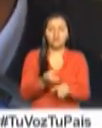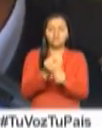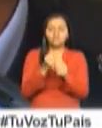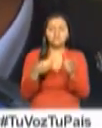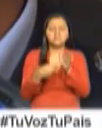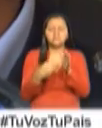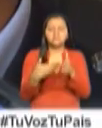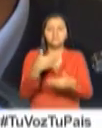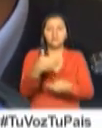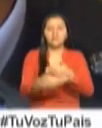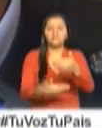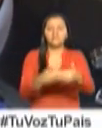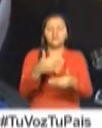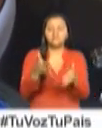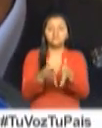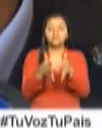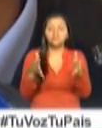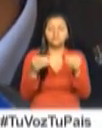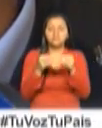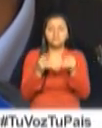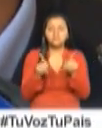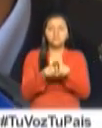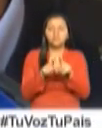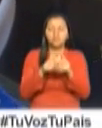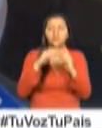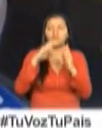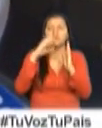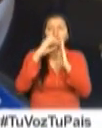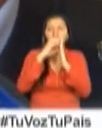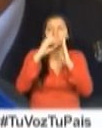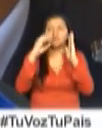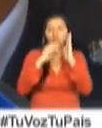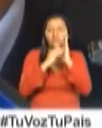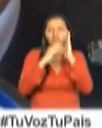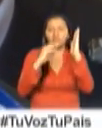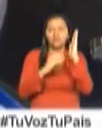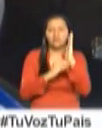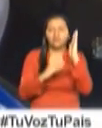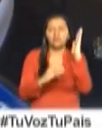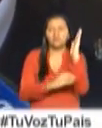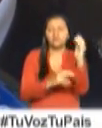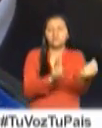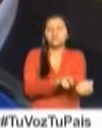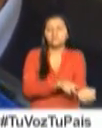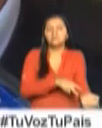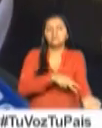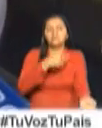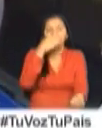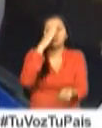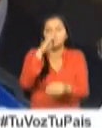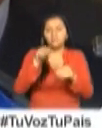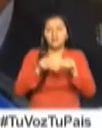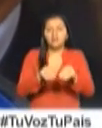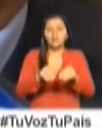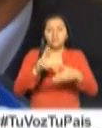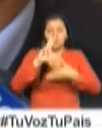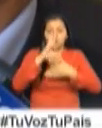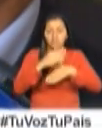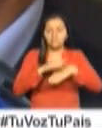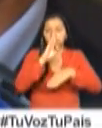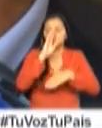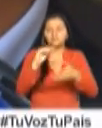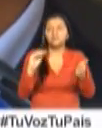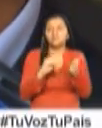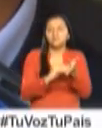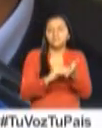significa un avance porque deja de ser un ajuste contenidista. O sea, normalmente, por tradición en la educación latinoamericana, poníamos